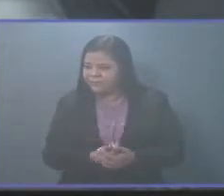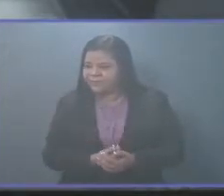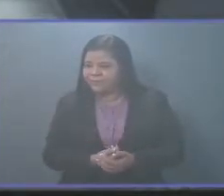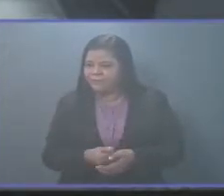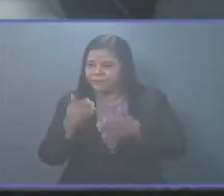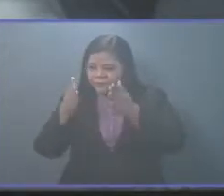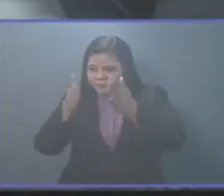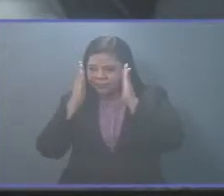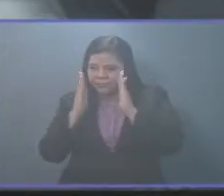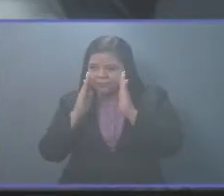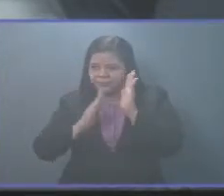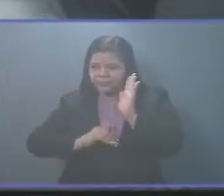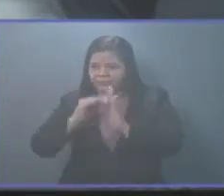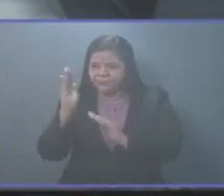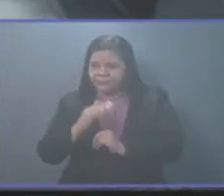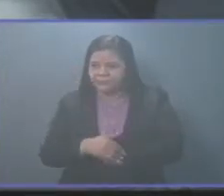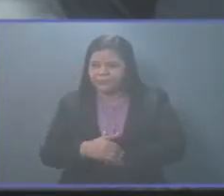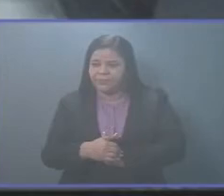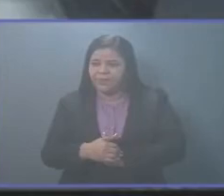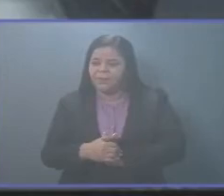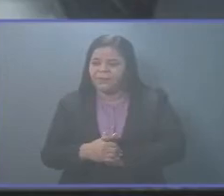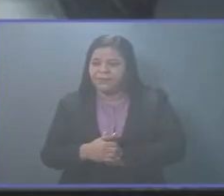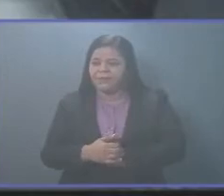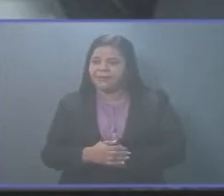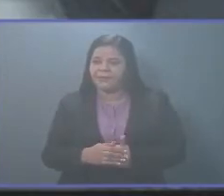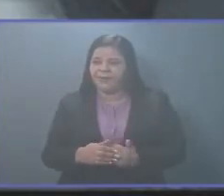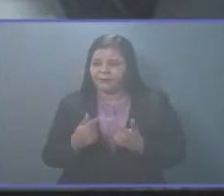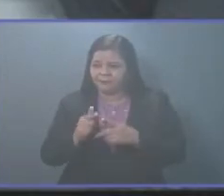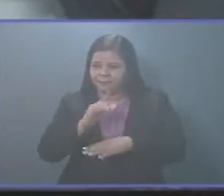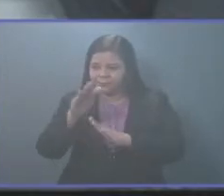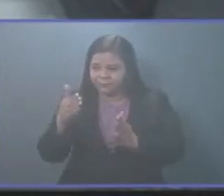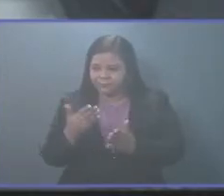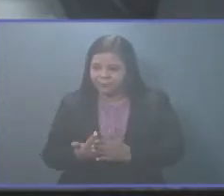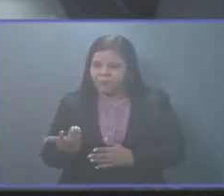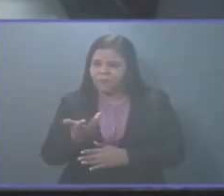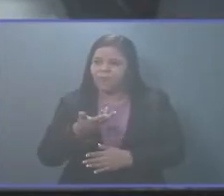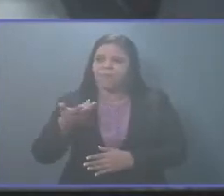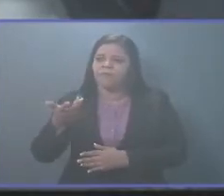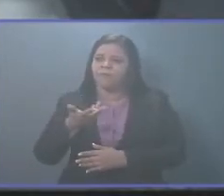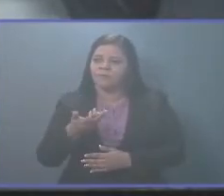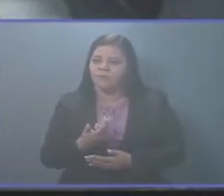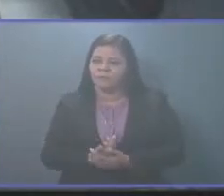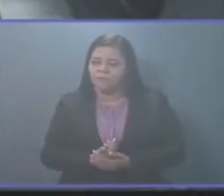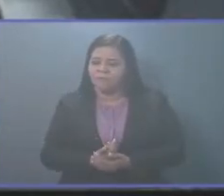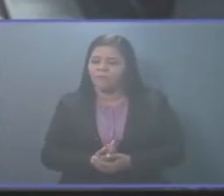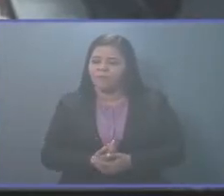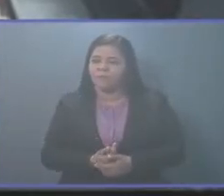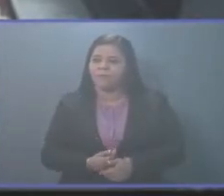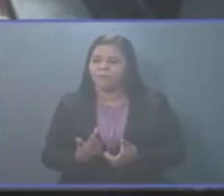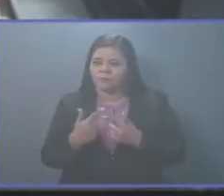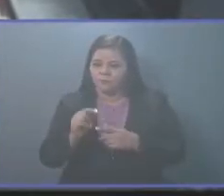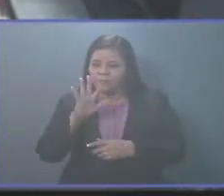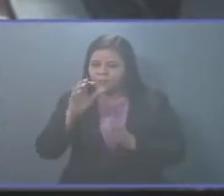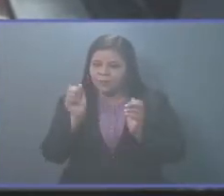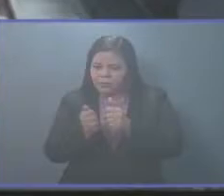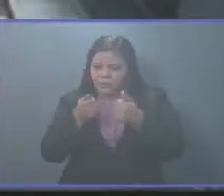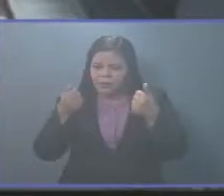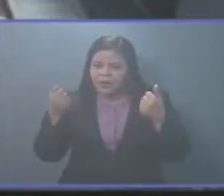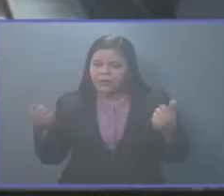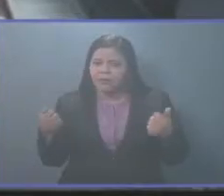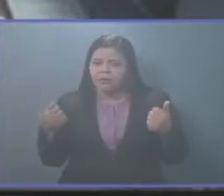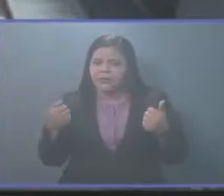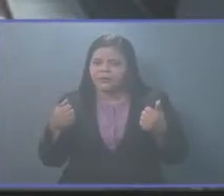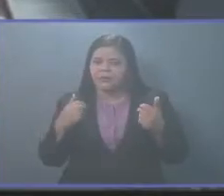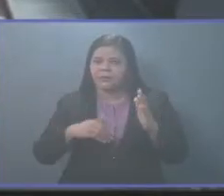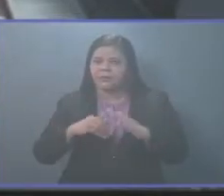la emergencia, ¿no? De acuerdo a los criterios establecidos por el comité, solo son 105 millones de dólares que no están